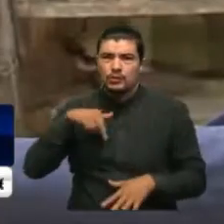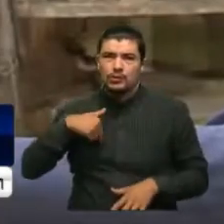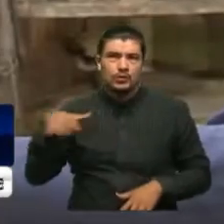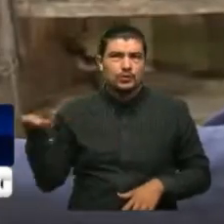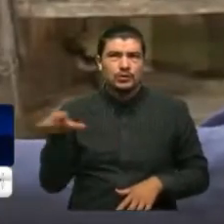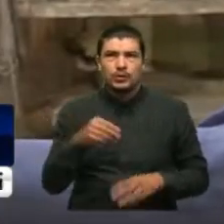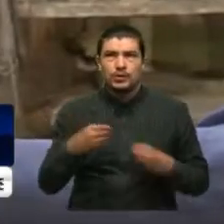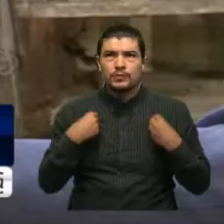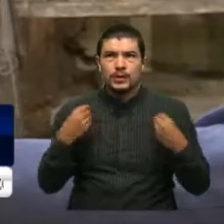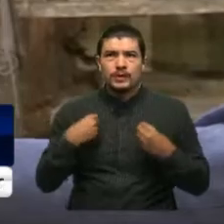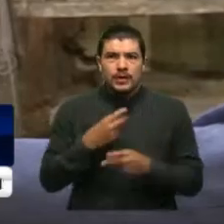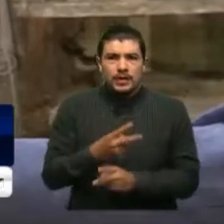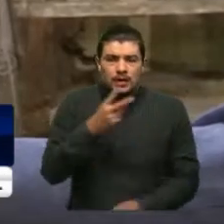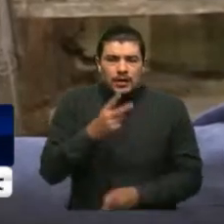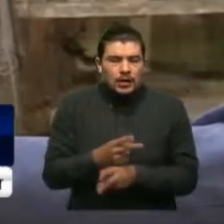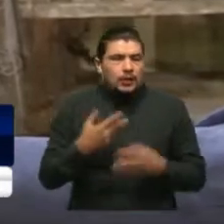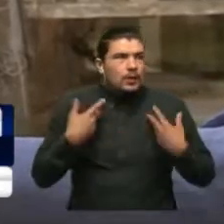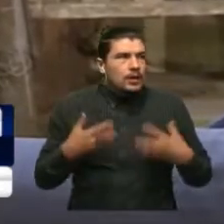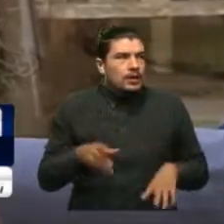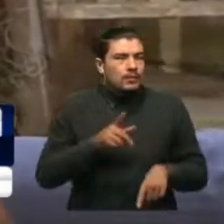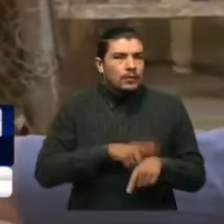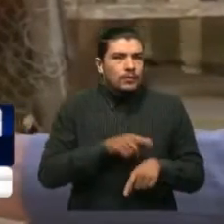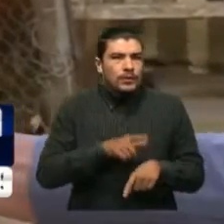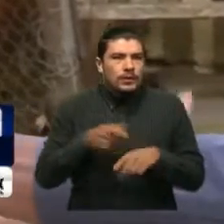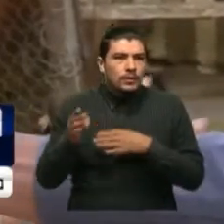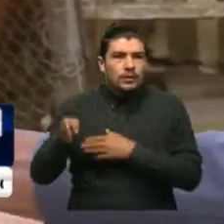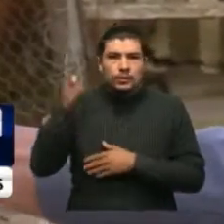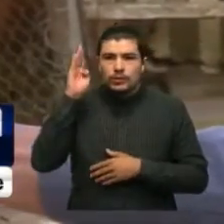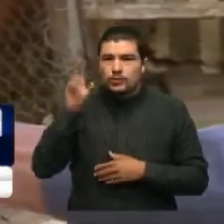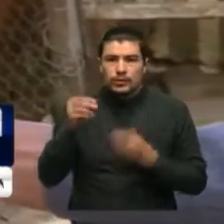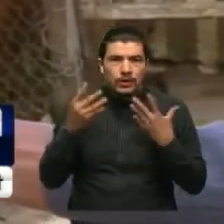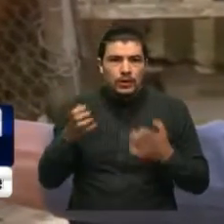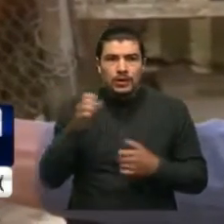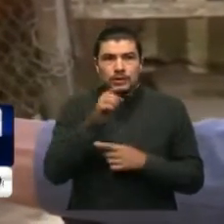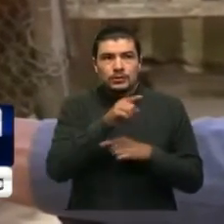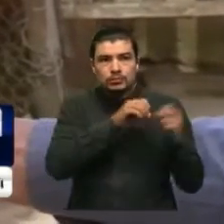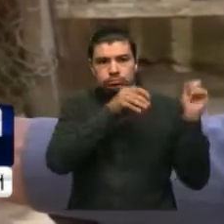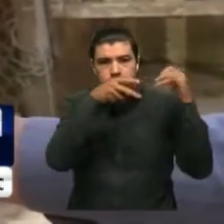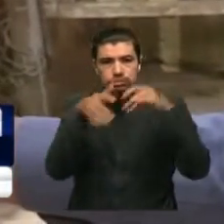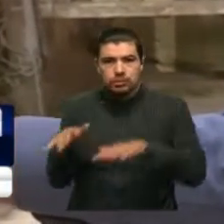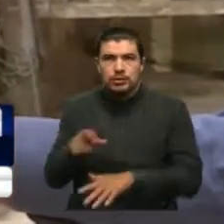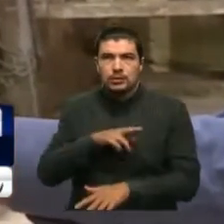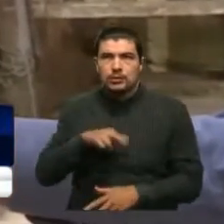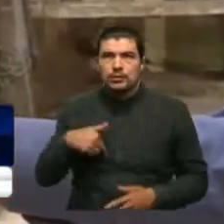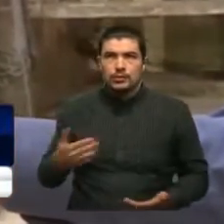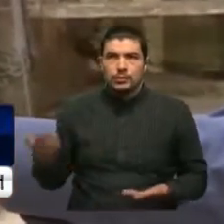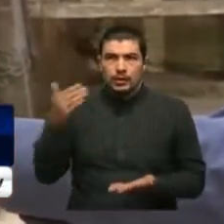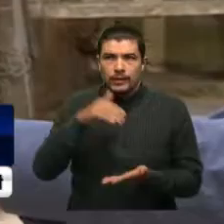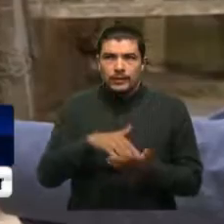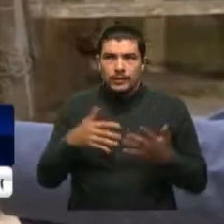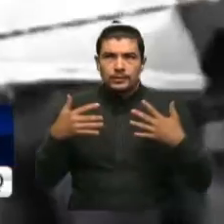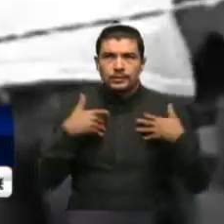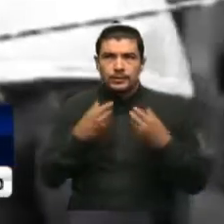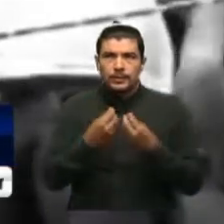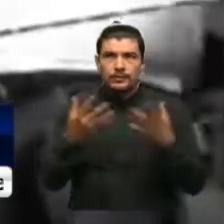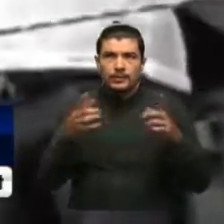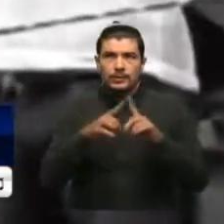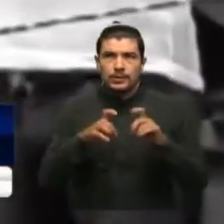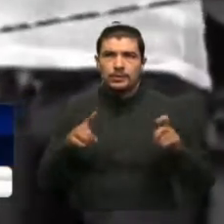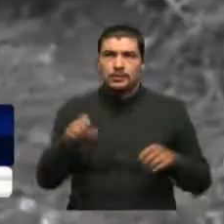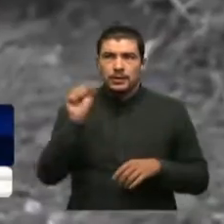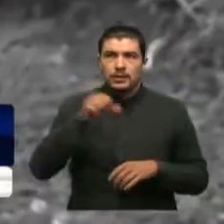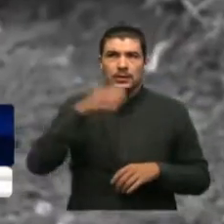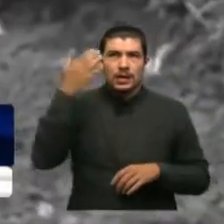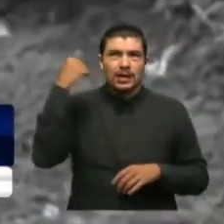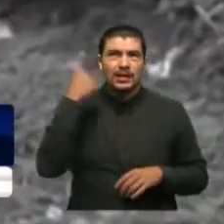todo vemos en cualquier momento dios no lo quiera se puede venir a ese muro y volvemos a pasar muchas cosas en ese